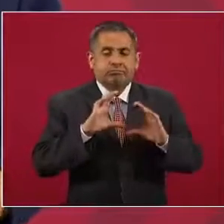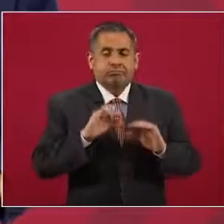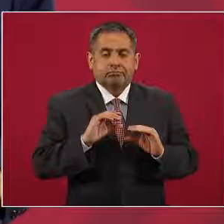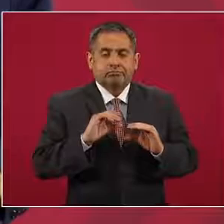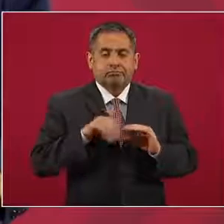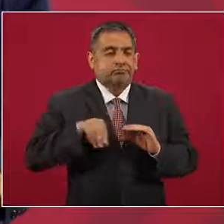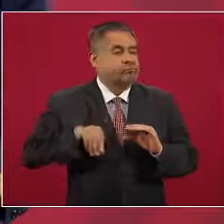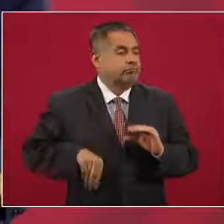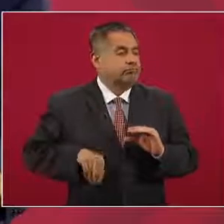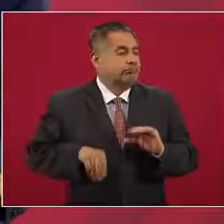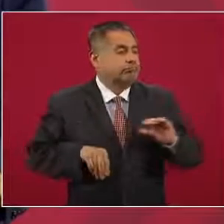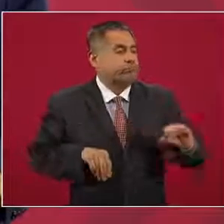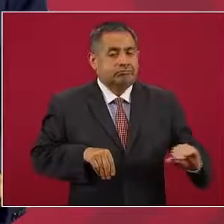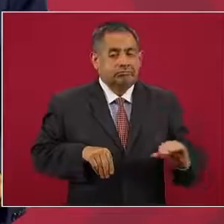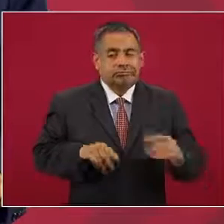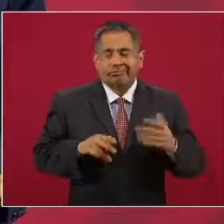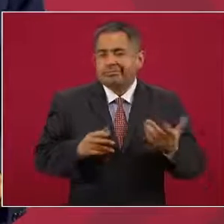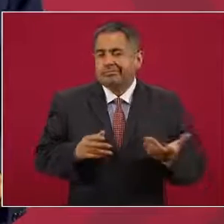a